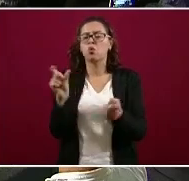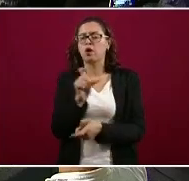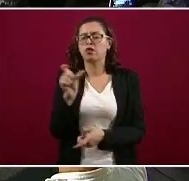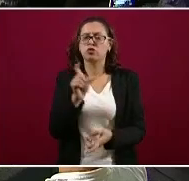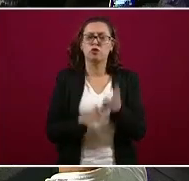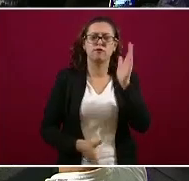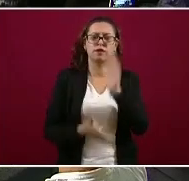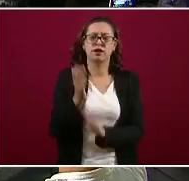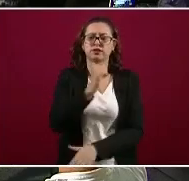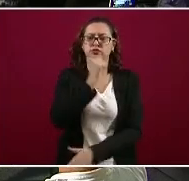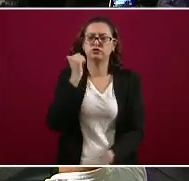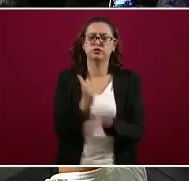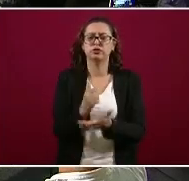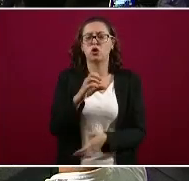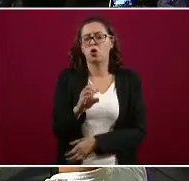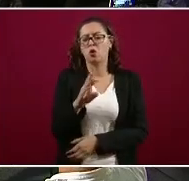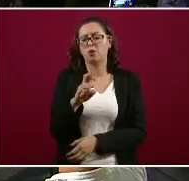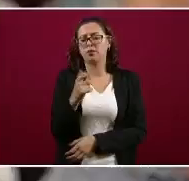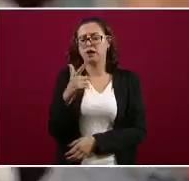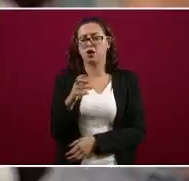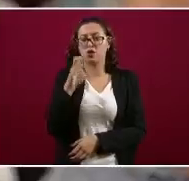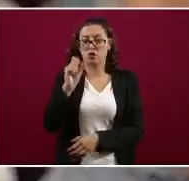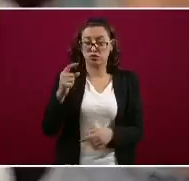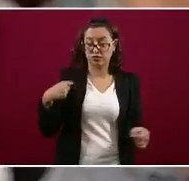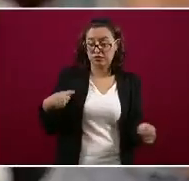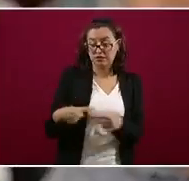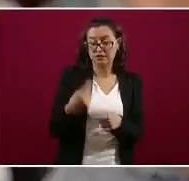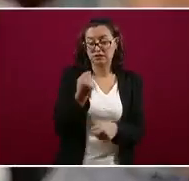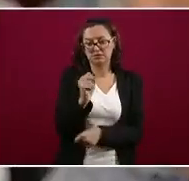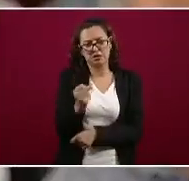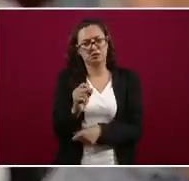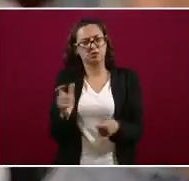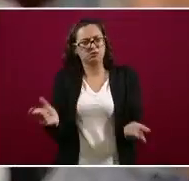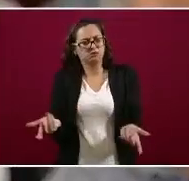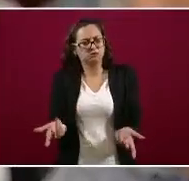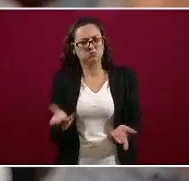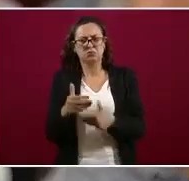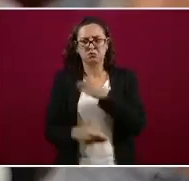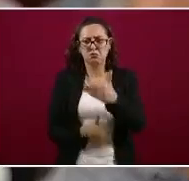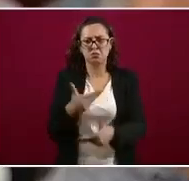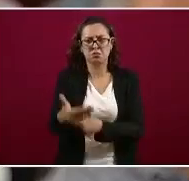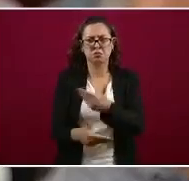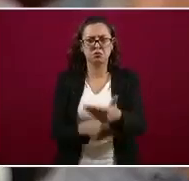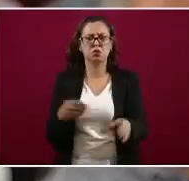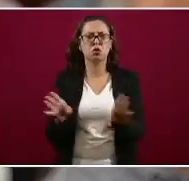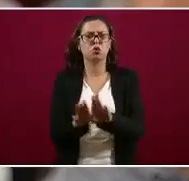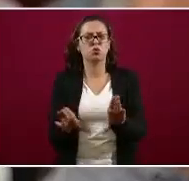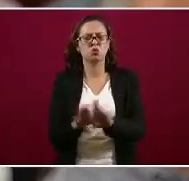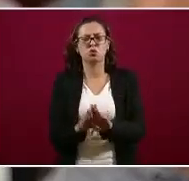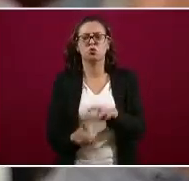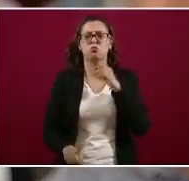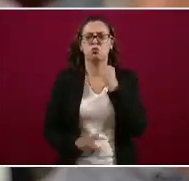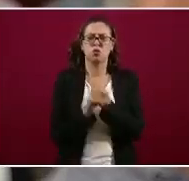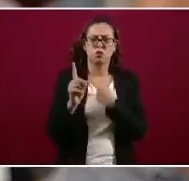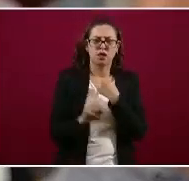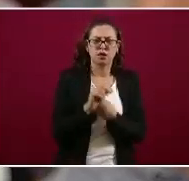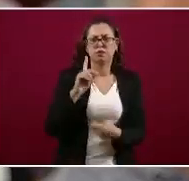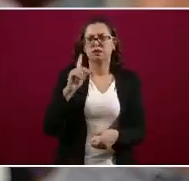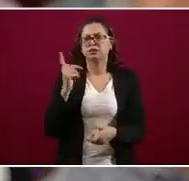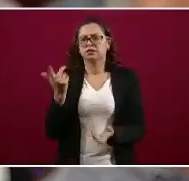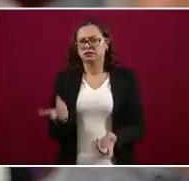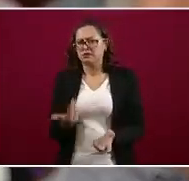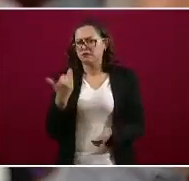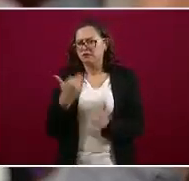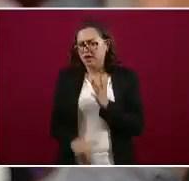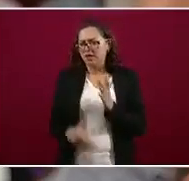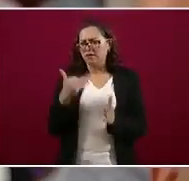se había dicho que ahora en septiembre cómo va este proceso cuáles han sido los principales problemas obstáculos que han la